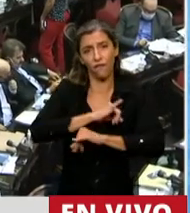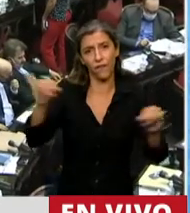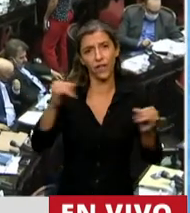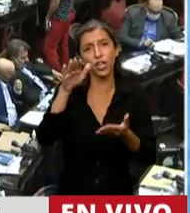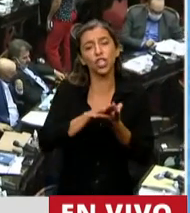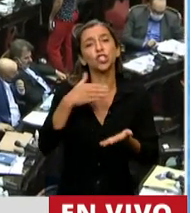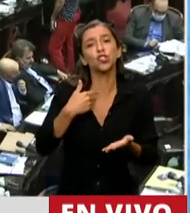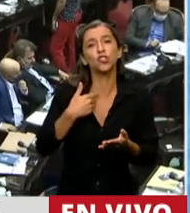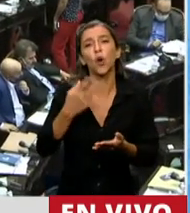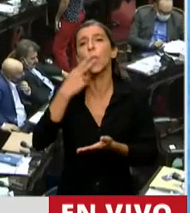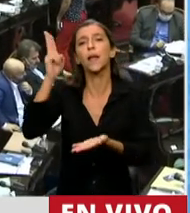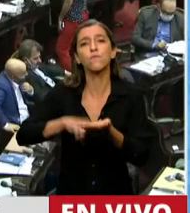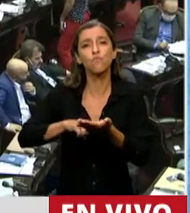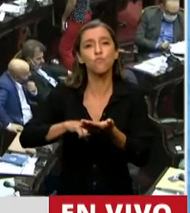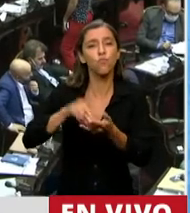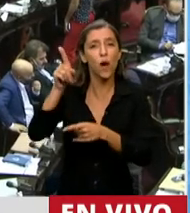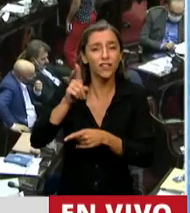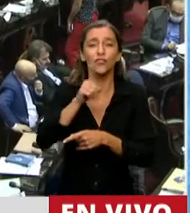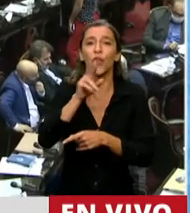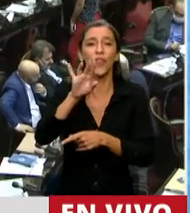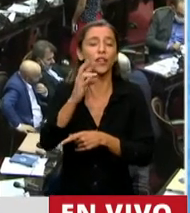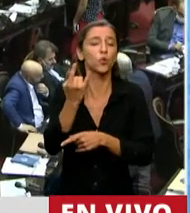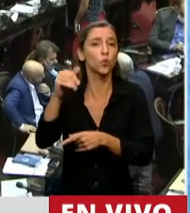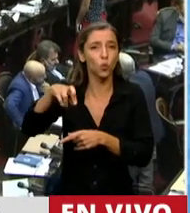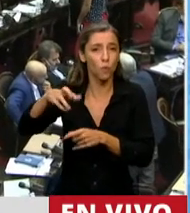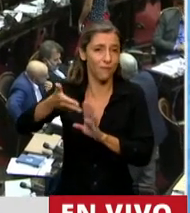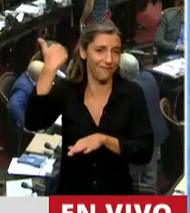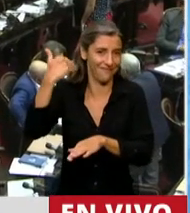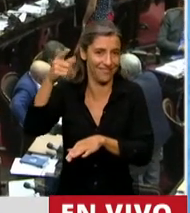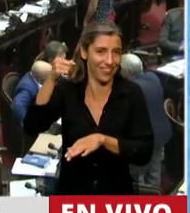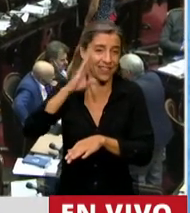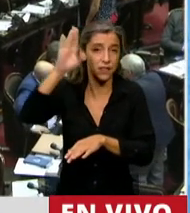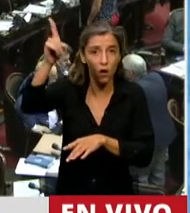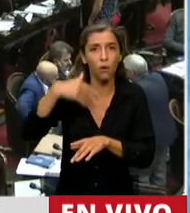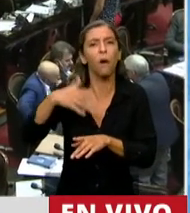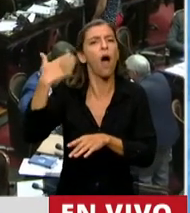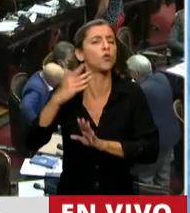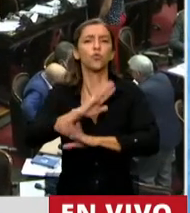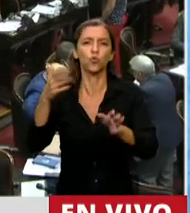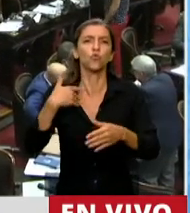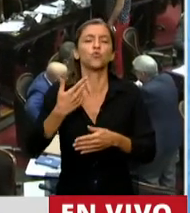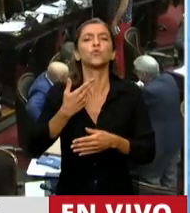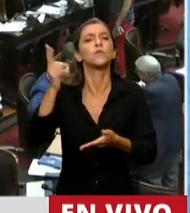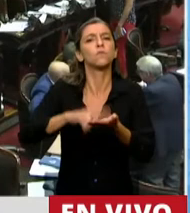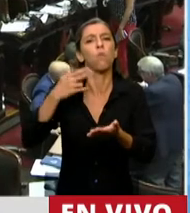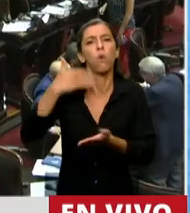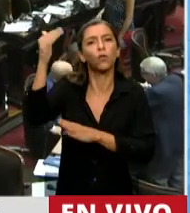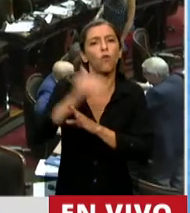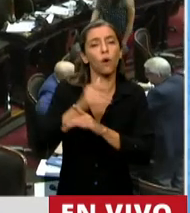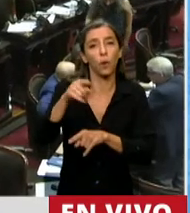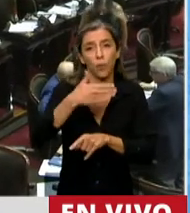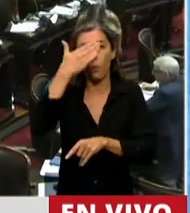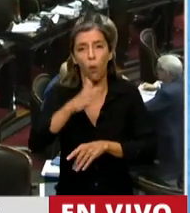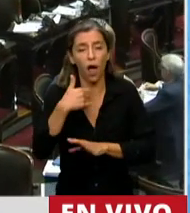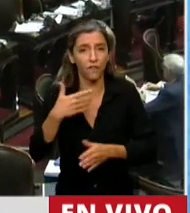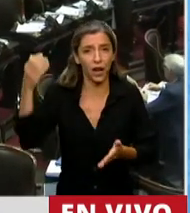de Trump que concedió a las corporaciones en 2017... provocaron más déficit fiscal y las promesas